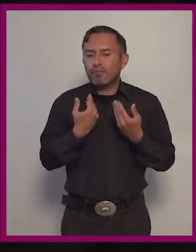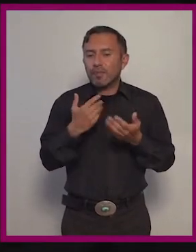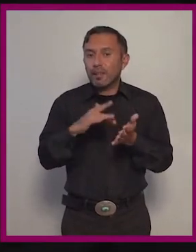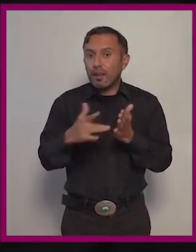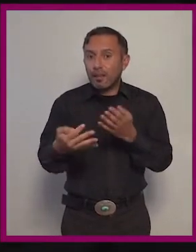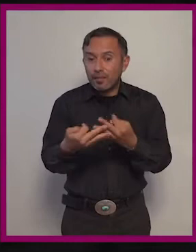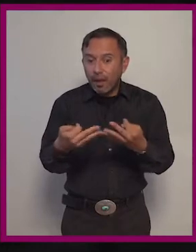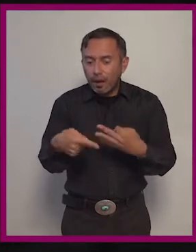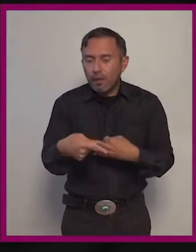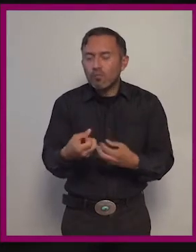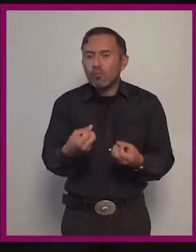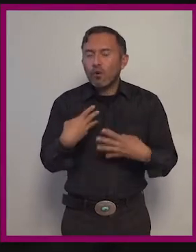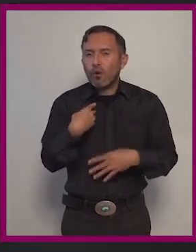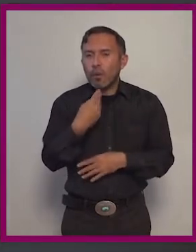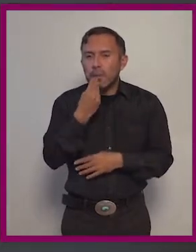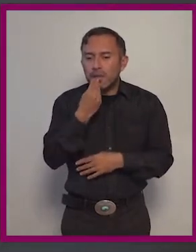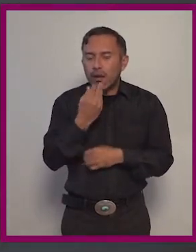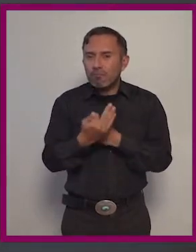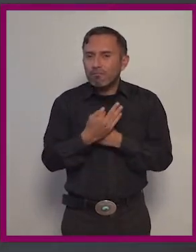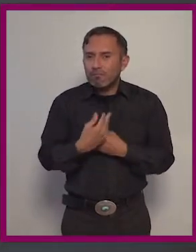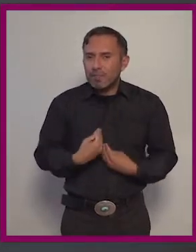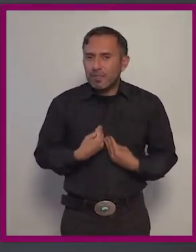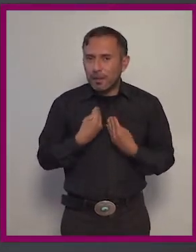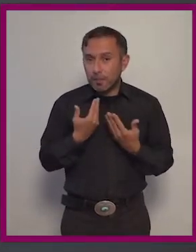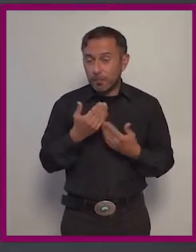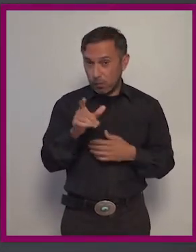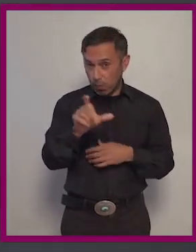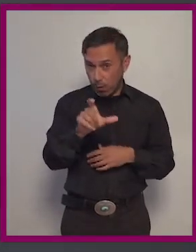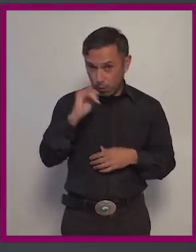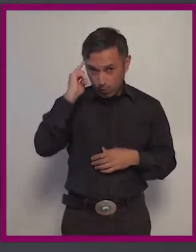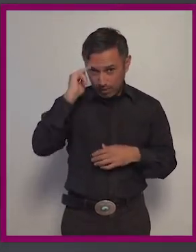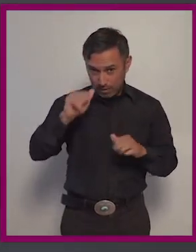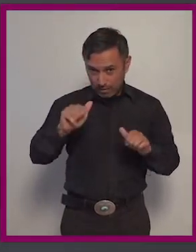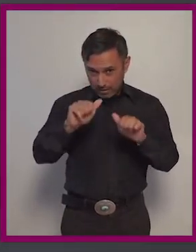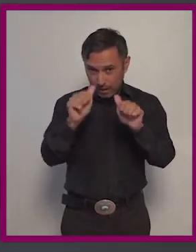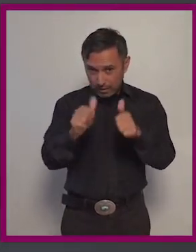sustento. Tú como artesano, cuando estás haciendo una pieza, no